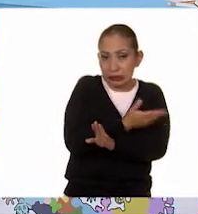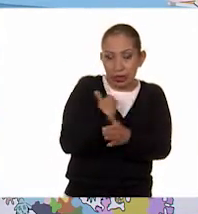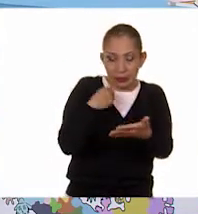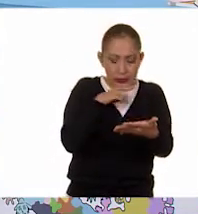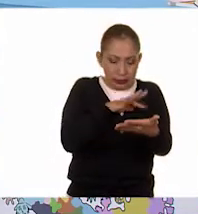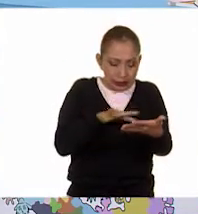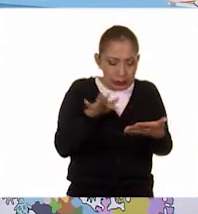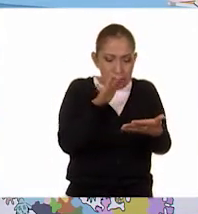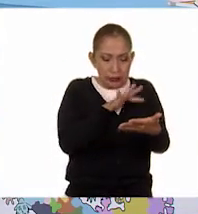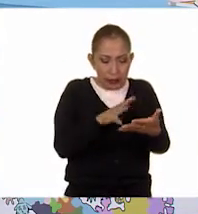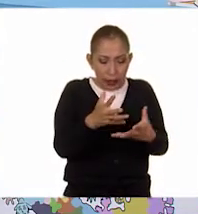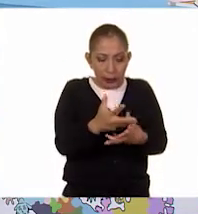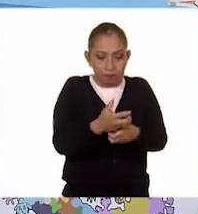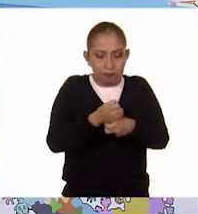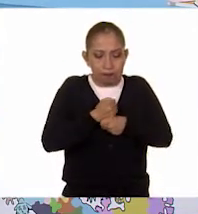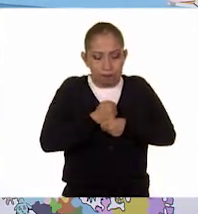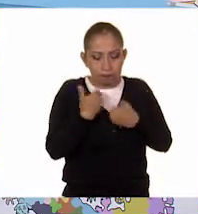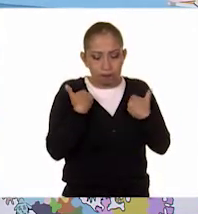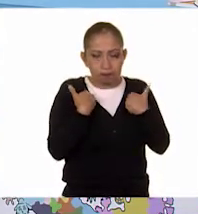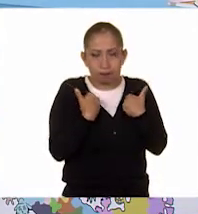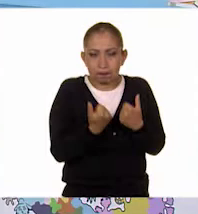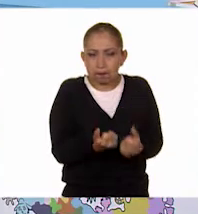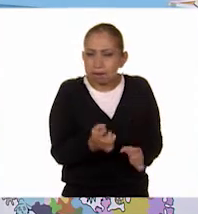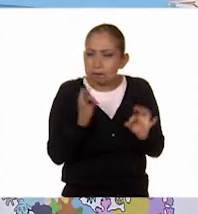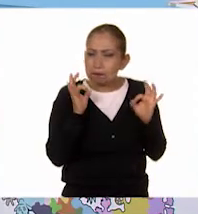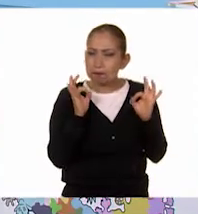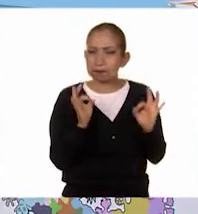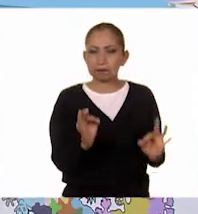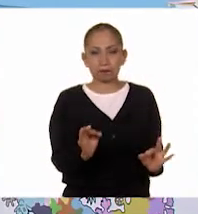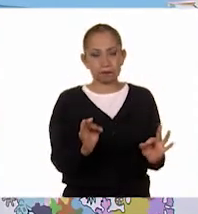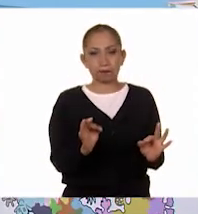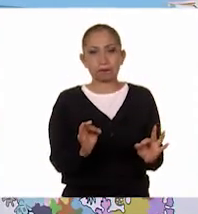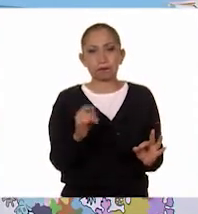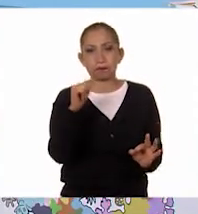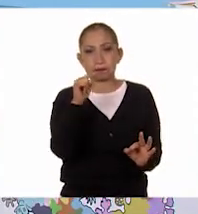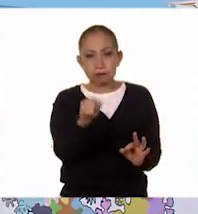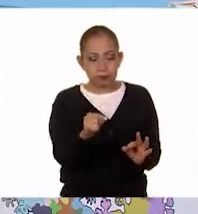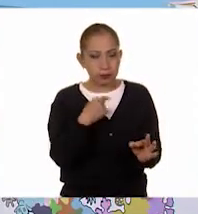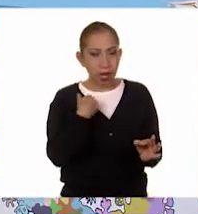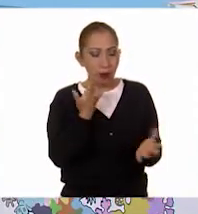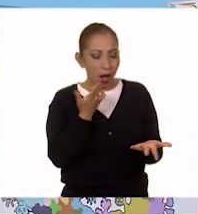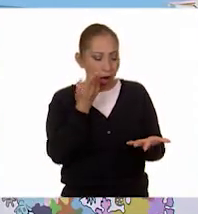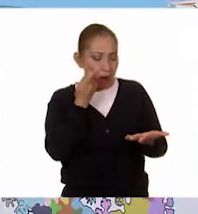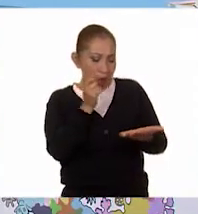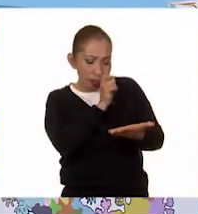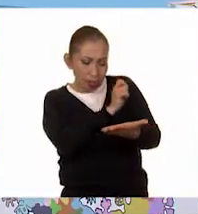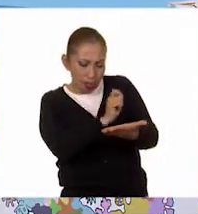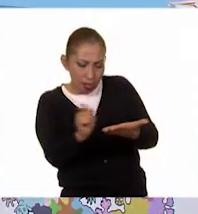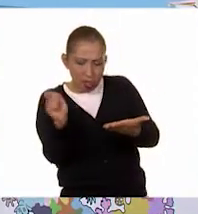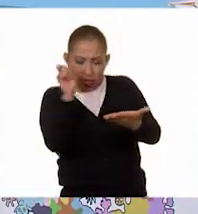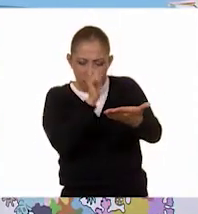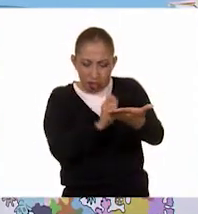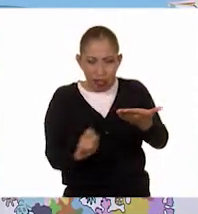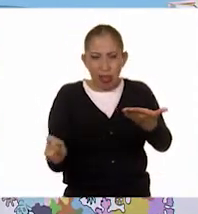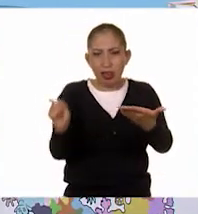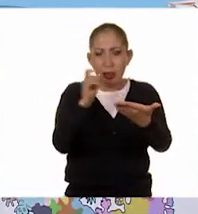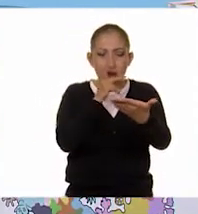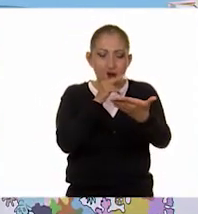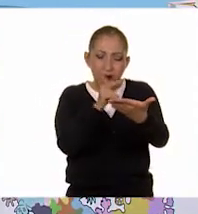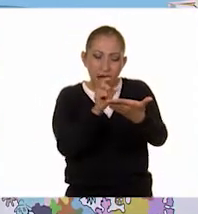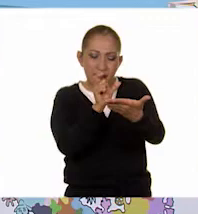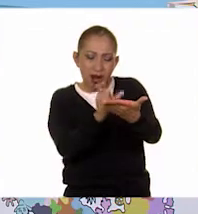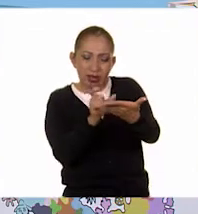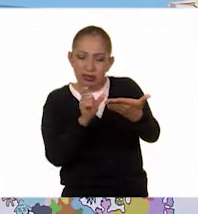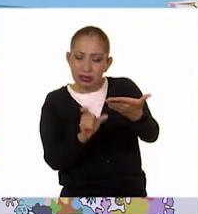apropiemos. Es decir, que lo entendamos muy bien y que nos atrevamos a rayar los textos, marcando las palabras